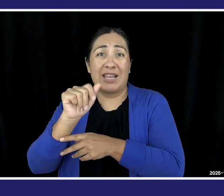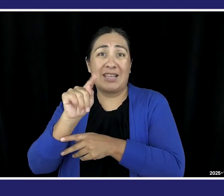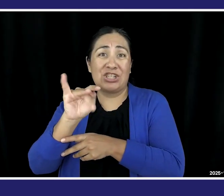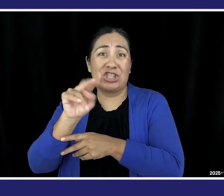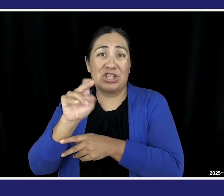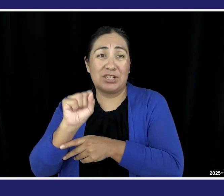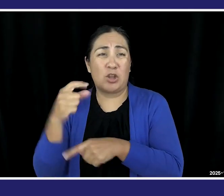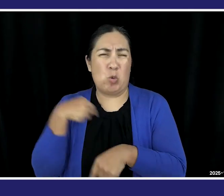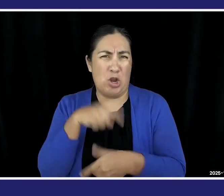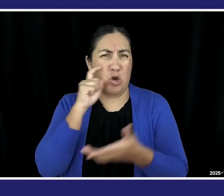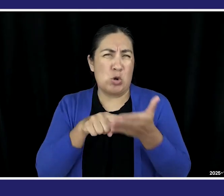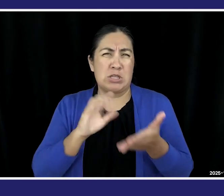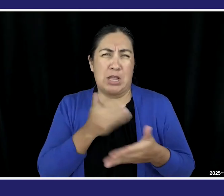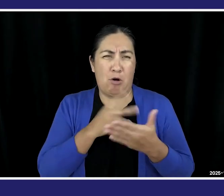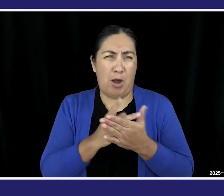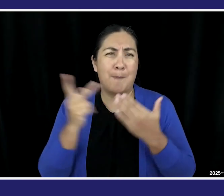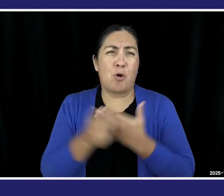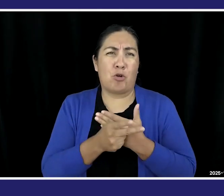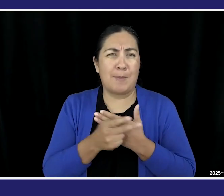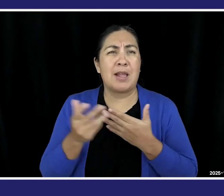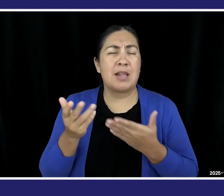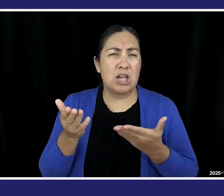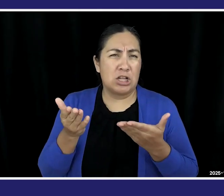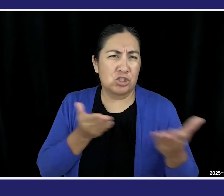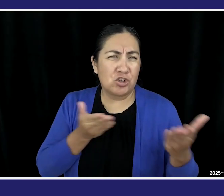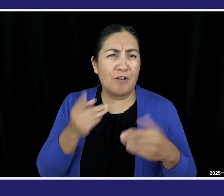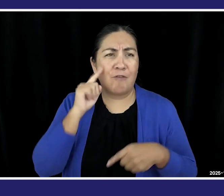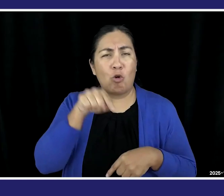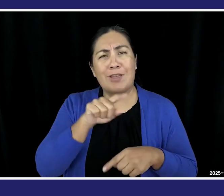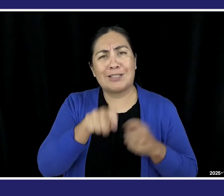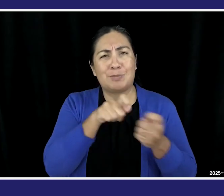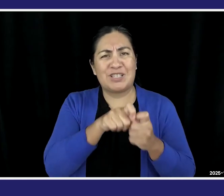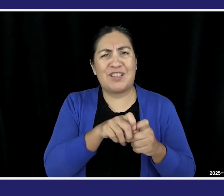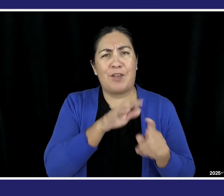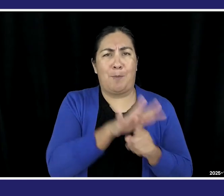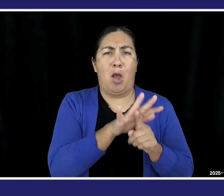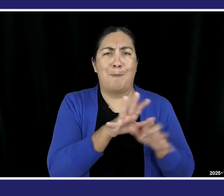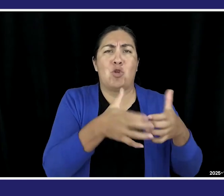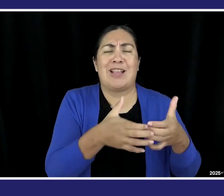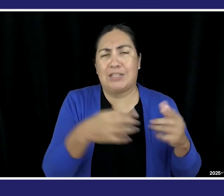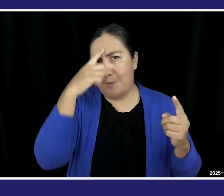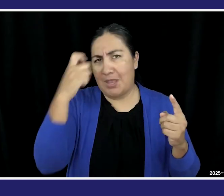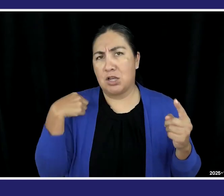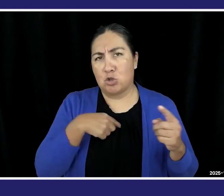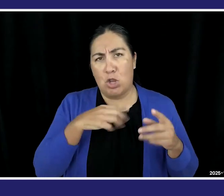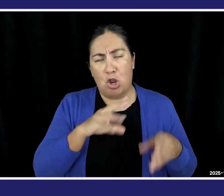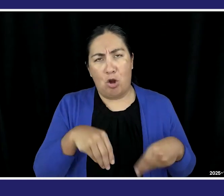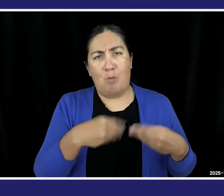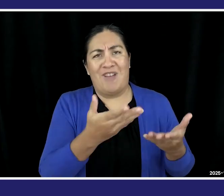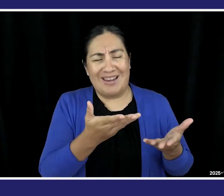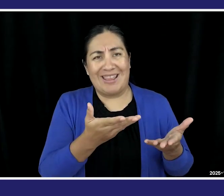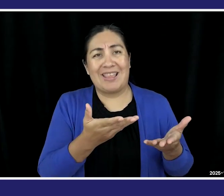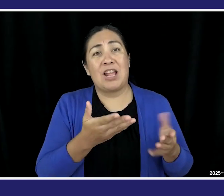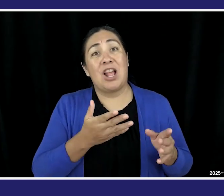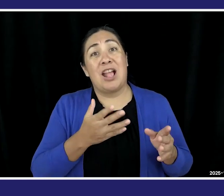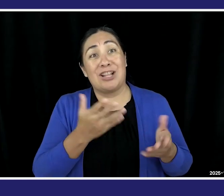en su idioma, en sus prácticas culturales y venimos de la comunidad. Les pedimos incrementar los fondos y crear